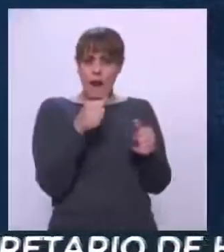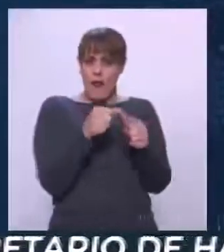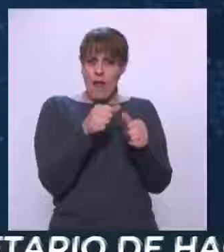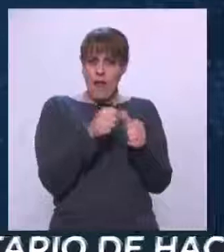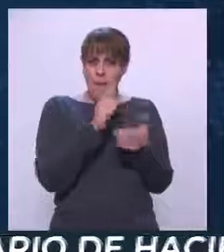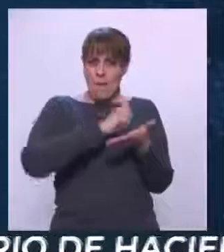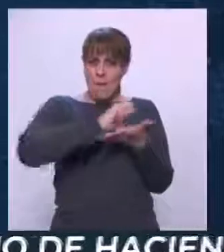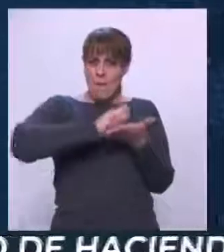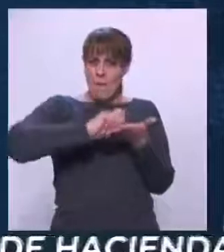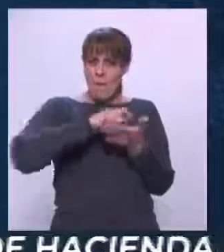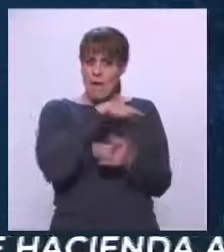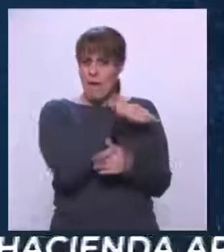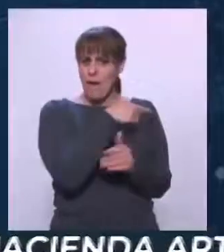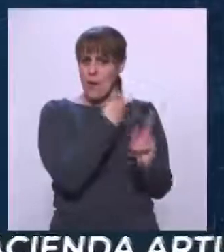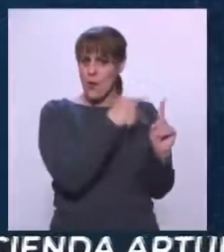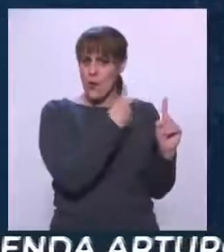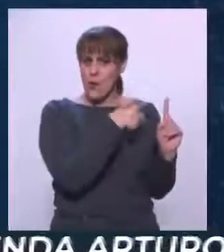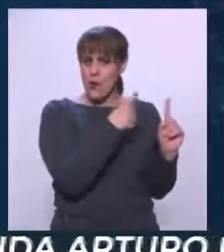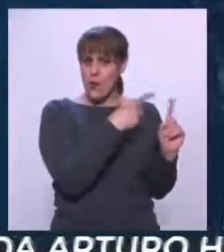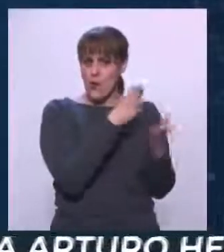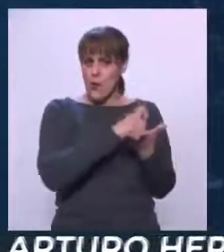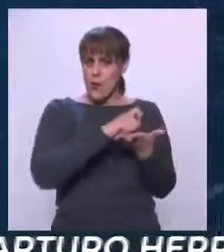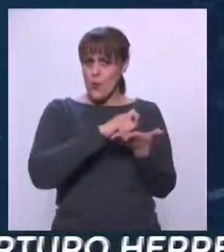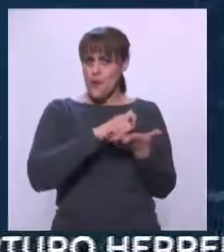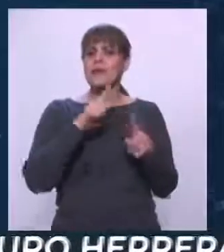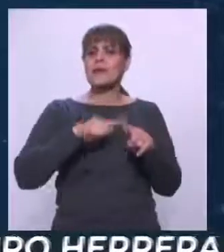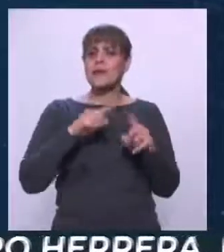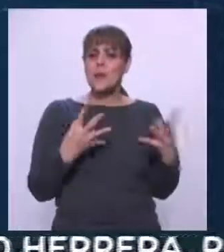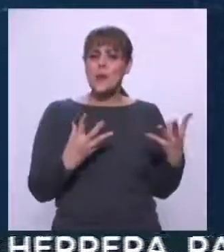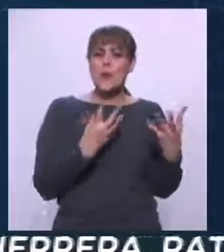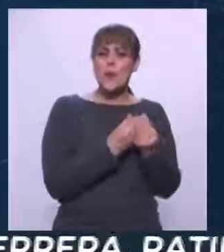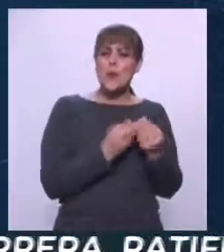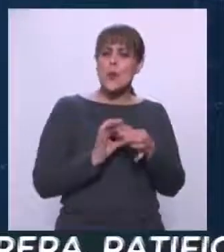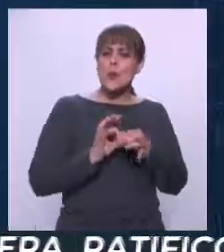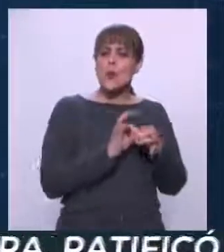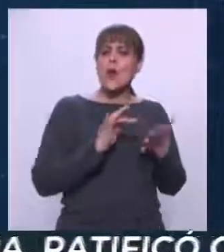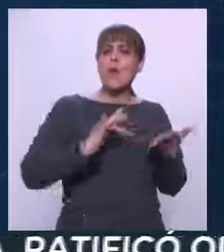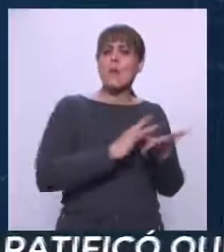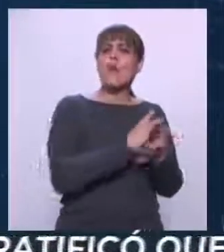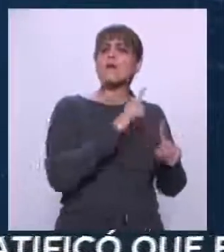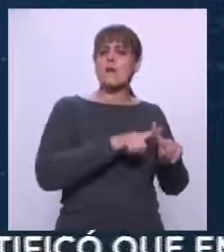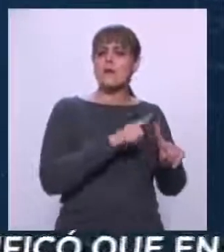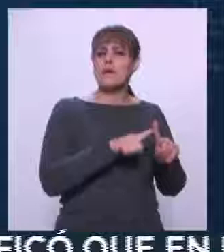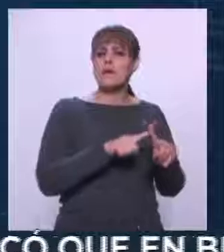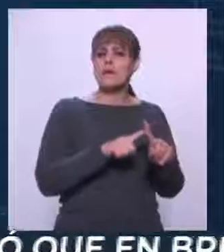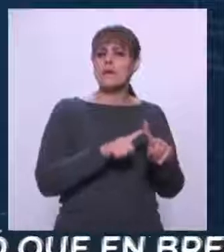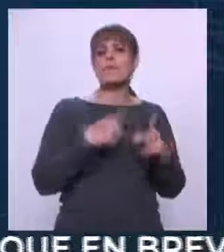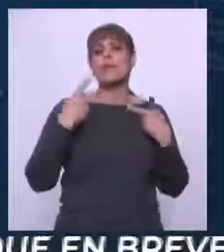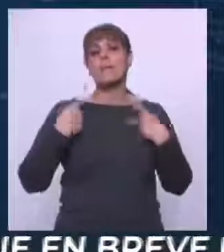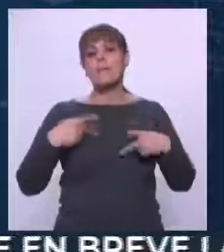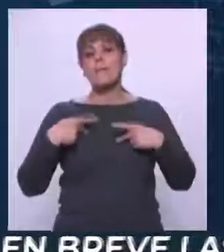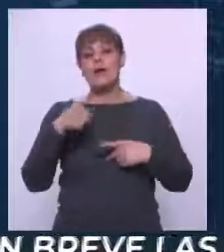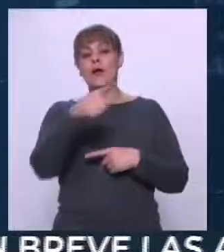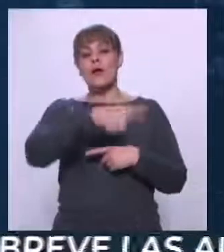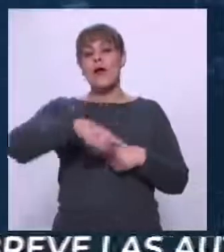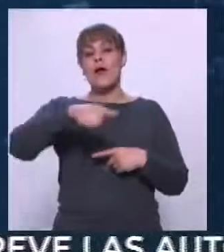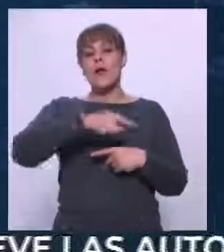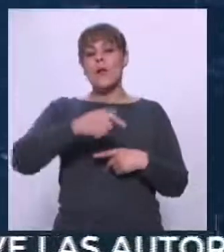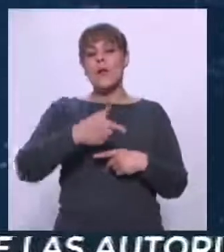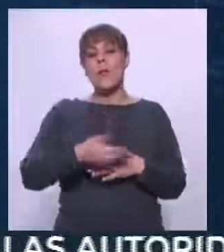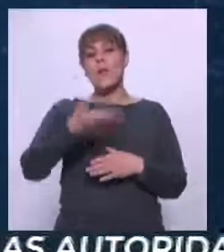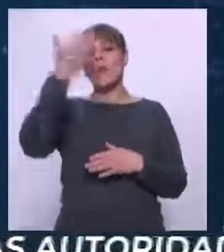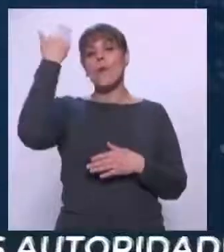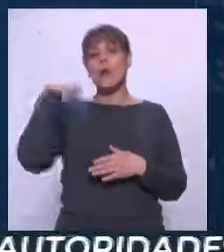¿Quiénes son los aliados de Luis Carlos Ugalde? Pues los personajes que entonces, en